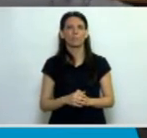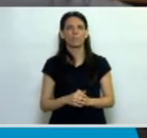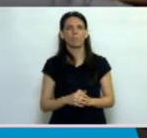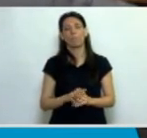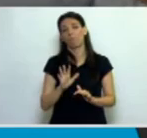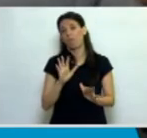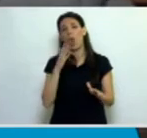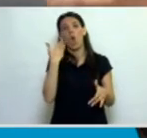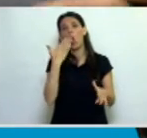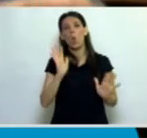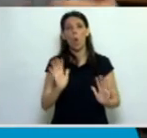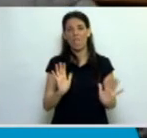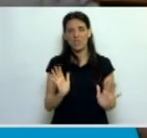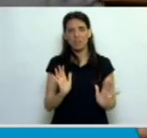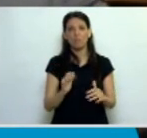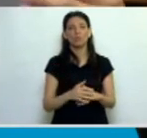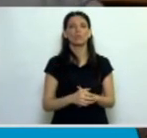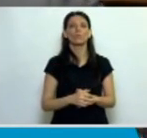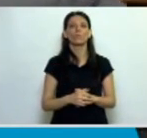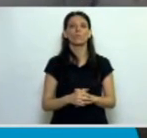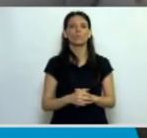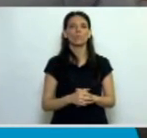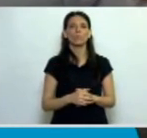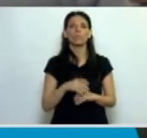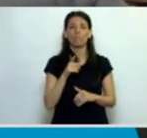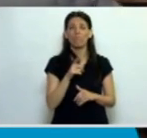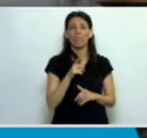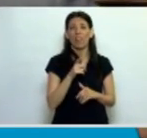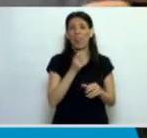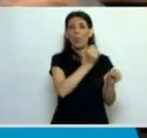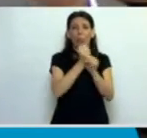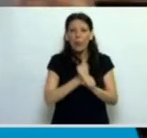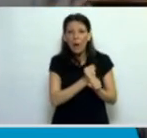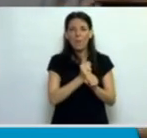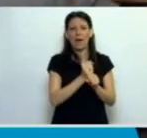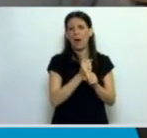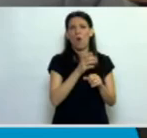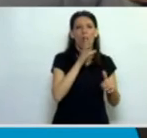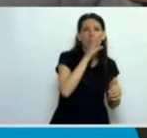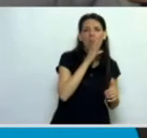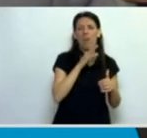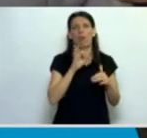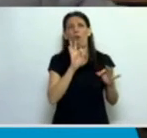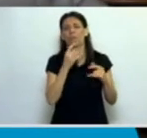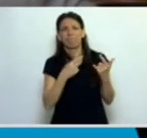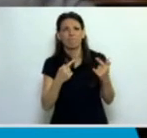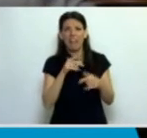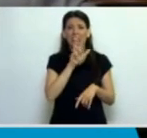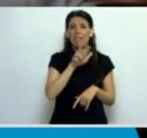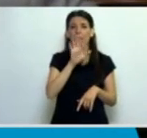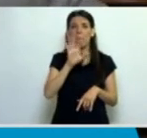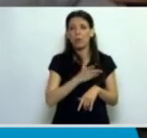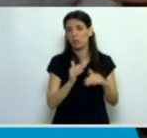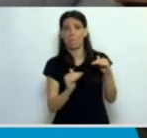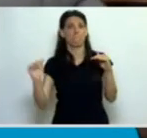Ni qué decir, y si agregamos lo que significa la precarización laboral, estaríamos en registros superiores a ese